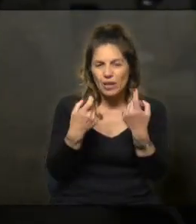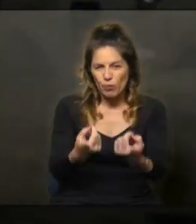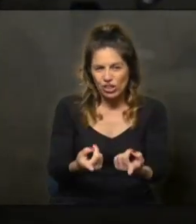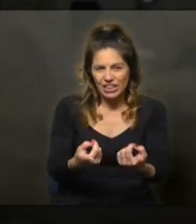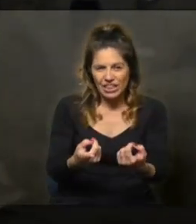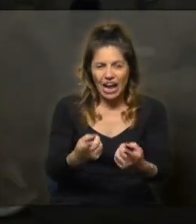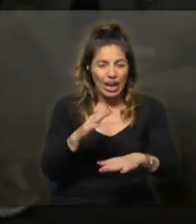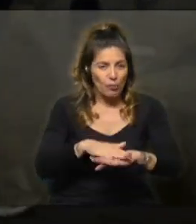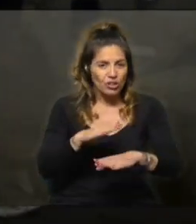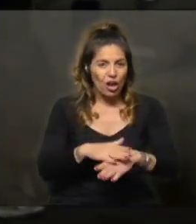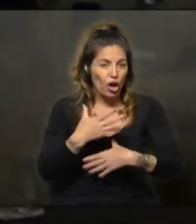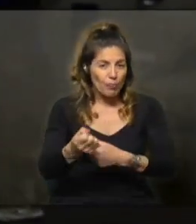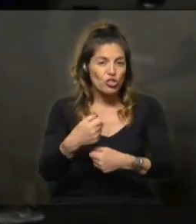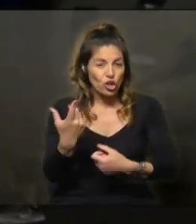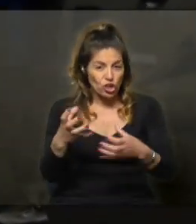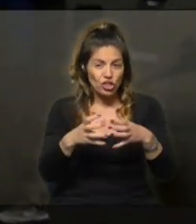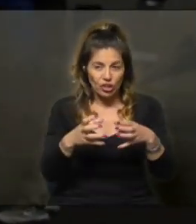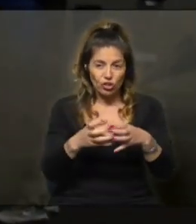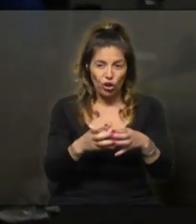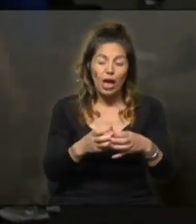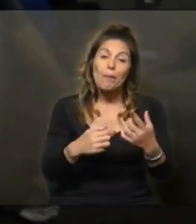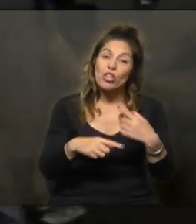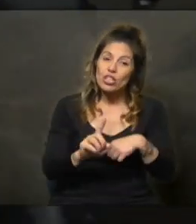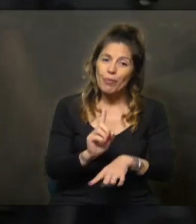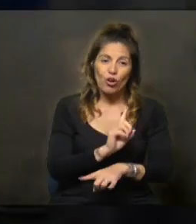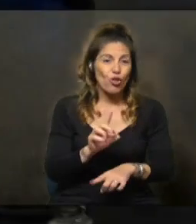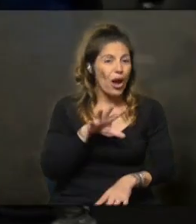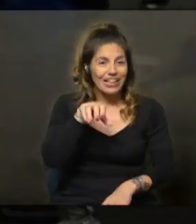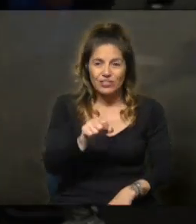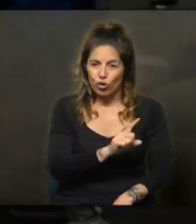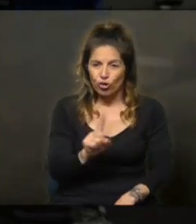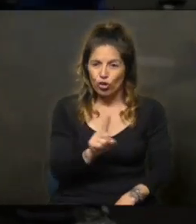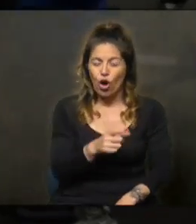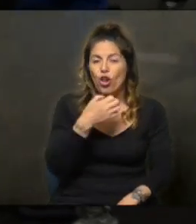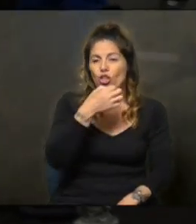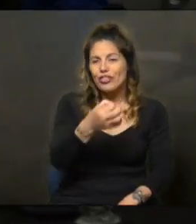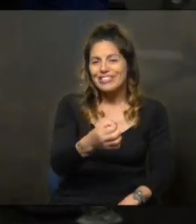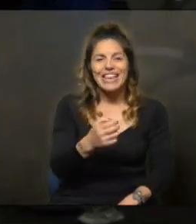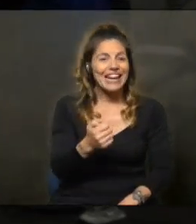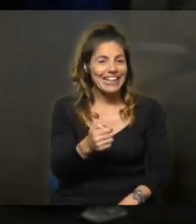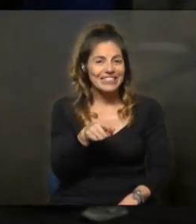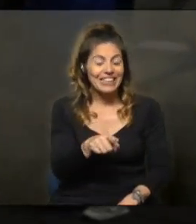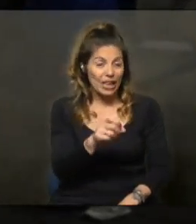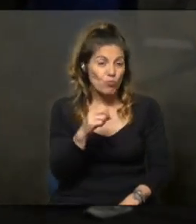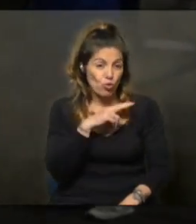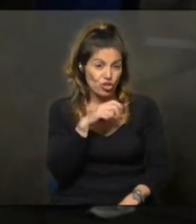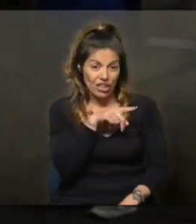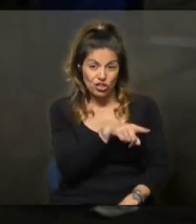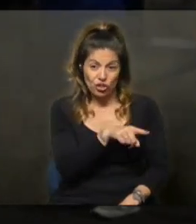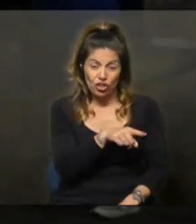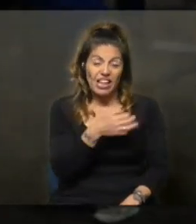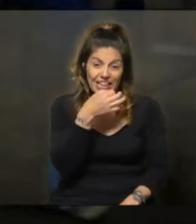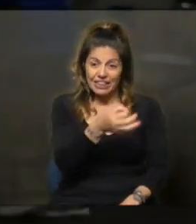a cargo masa con apoyo de otros sectores pero que sin embargo no ha alcanzado lo decía recién este muchacho que pasó que